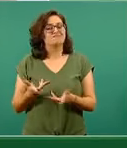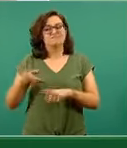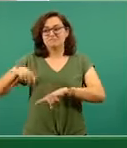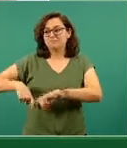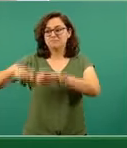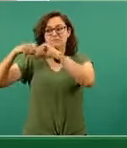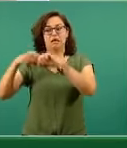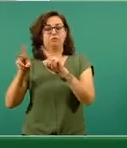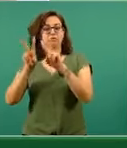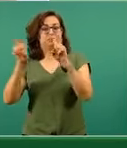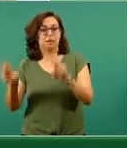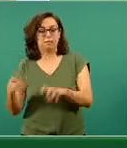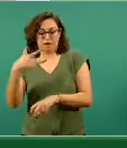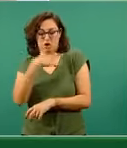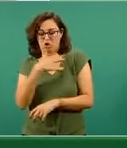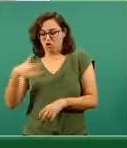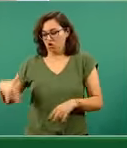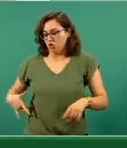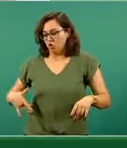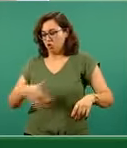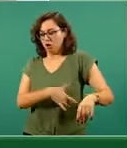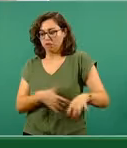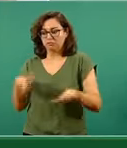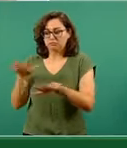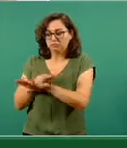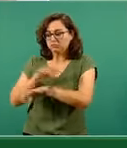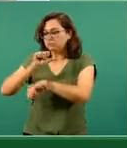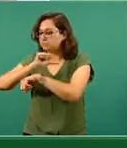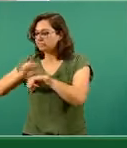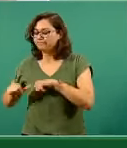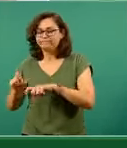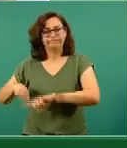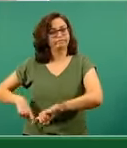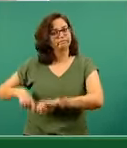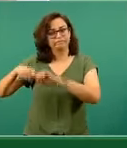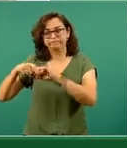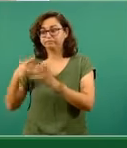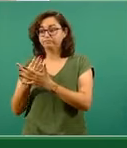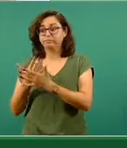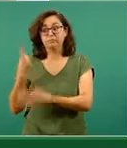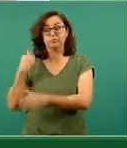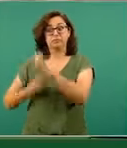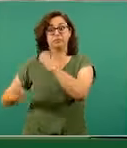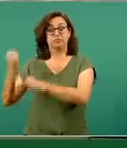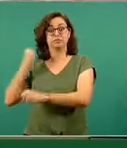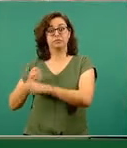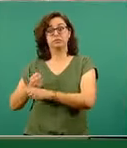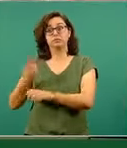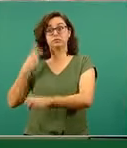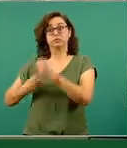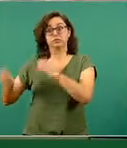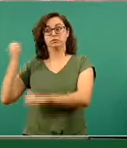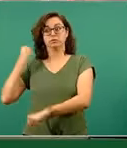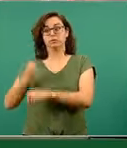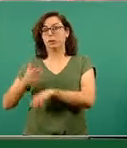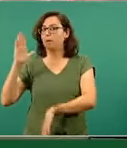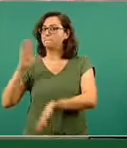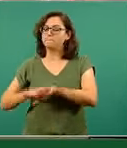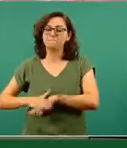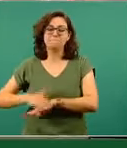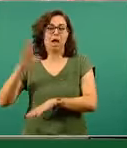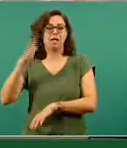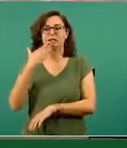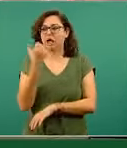alta por millón de habitantes en el estado. Guanajuato en ese sentido es uno de los estados que más órganos procura y